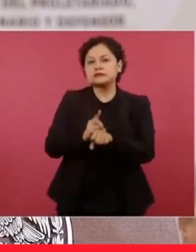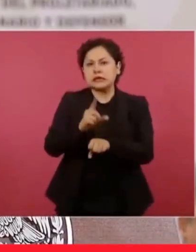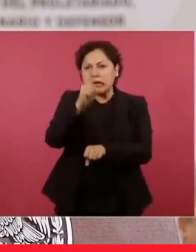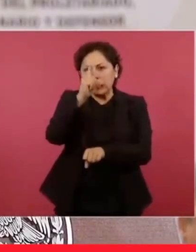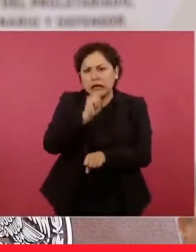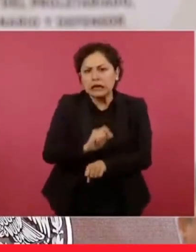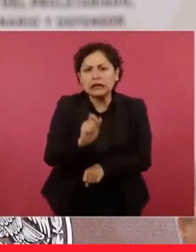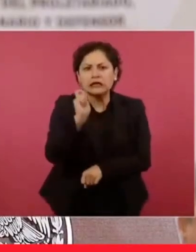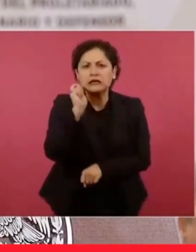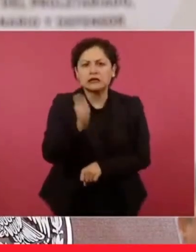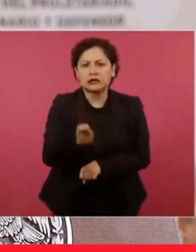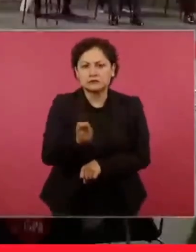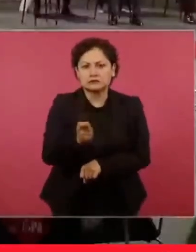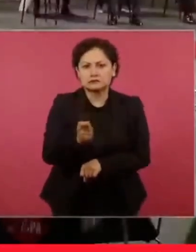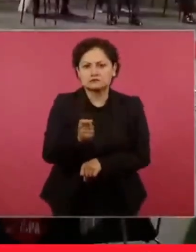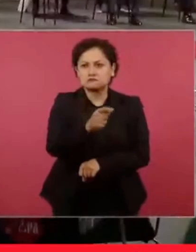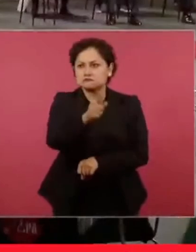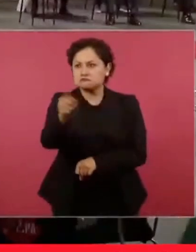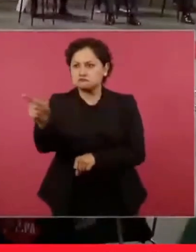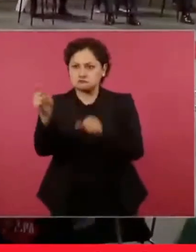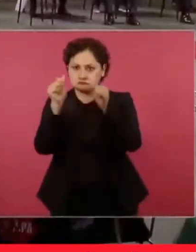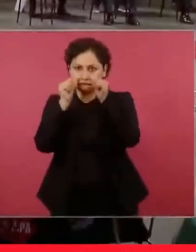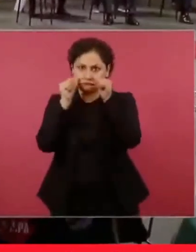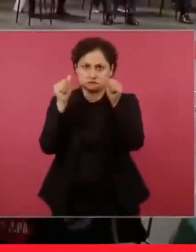sistema eléctrico nacional, nunca.